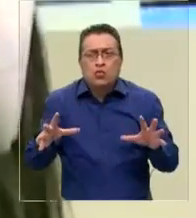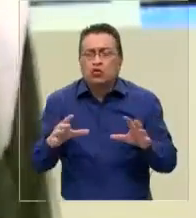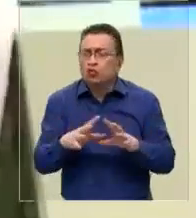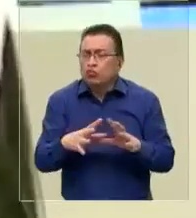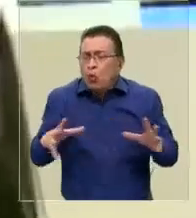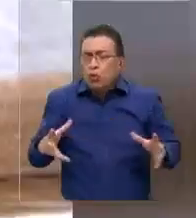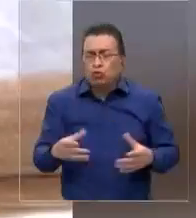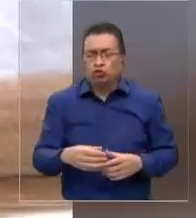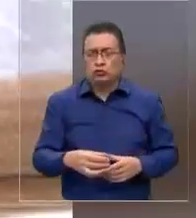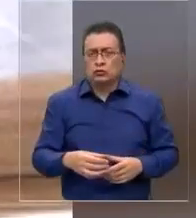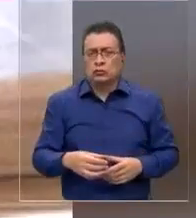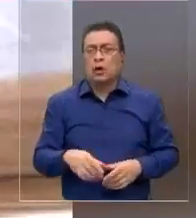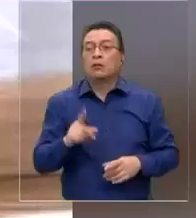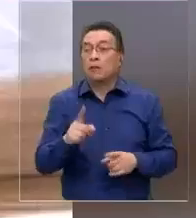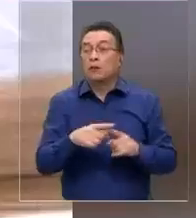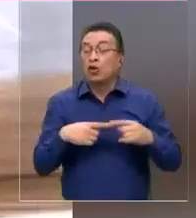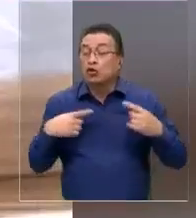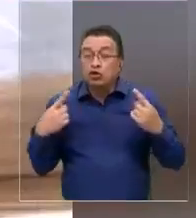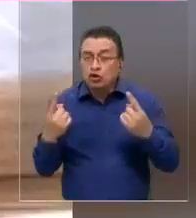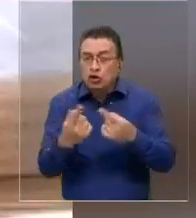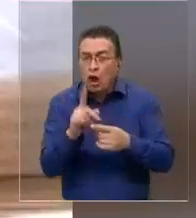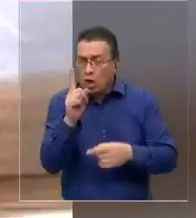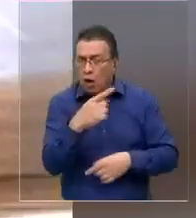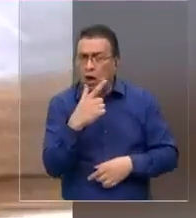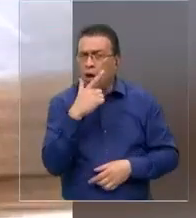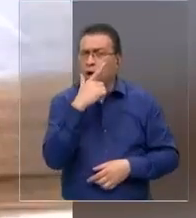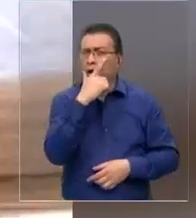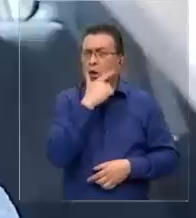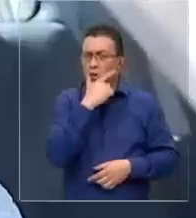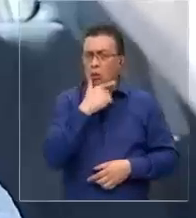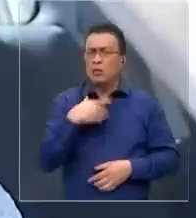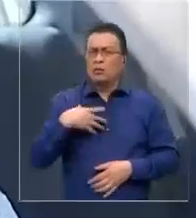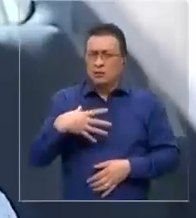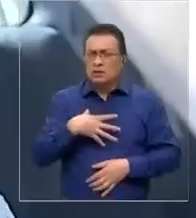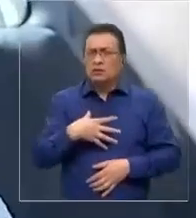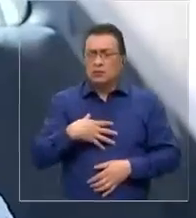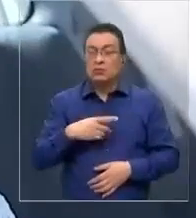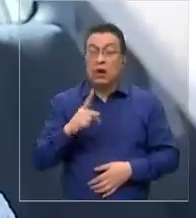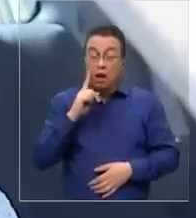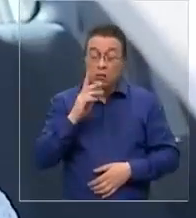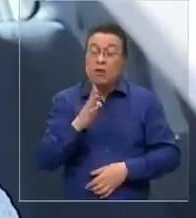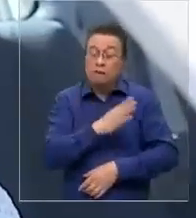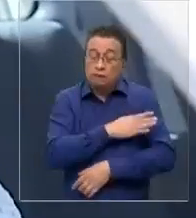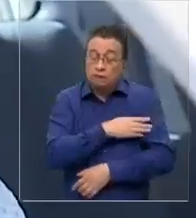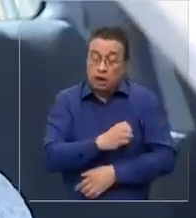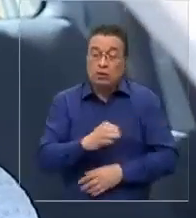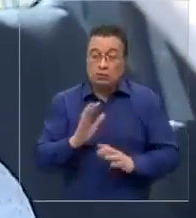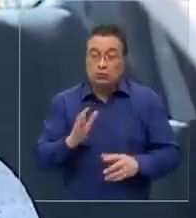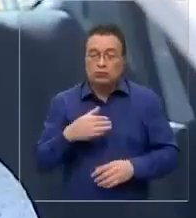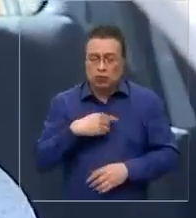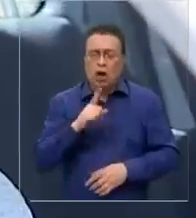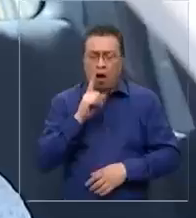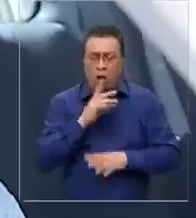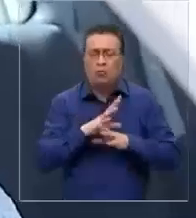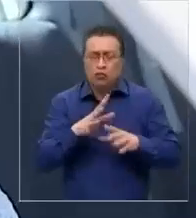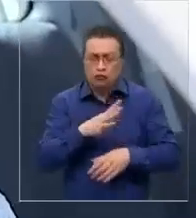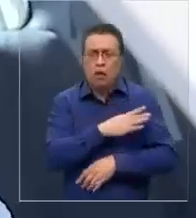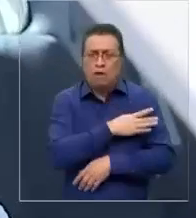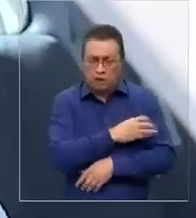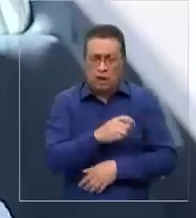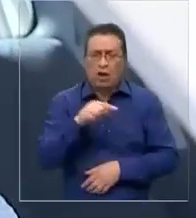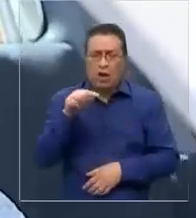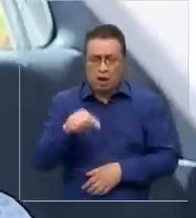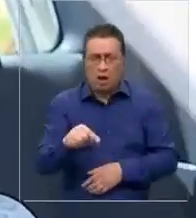sepulcral. Entonces, todo nos hace dudar, temer. Siempre hay esperanza. Yo tengo mucha esperanza que